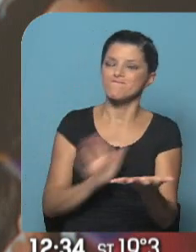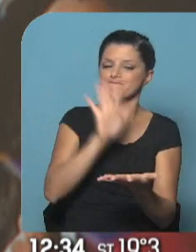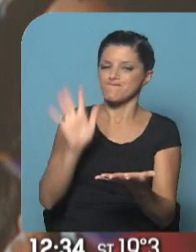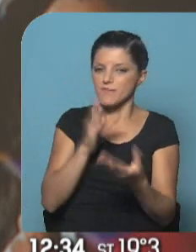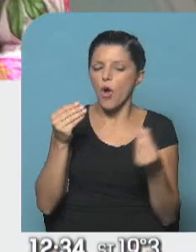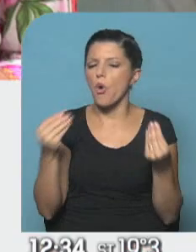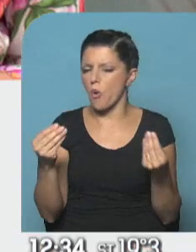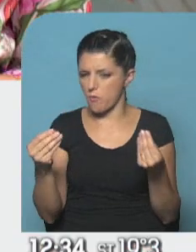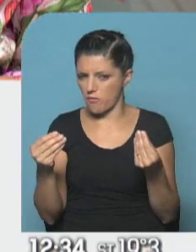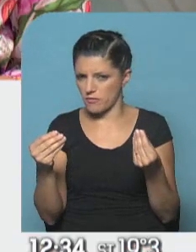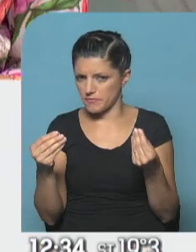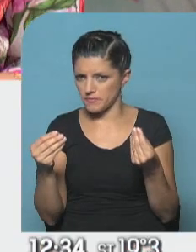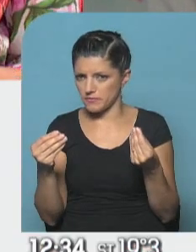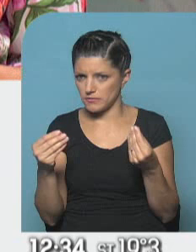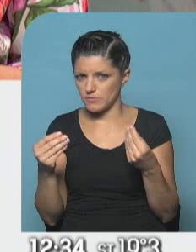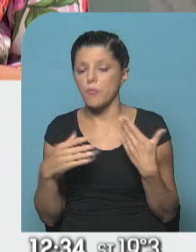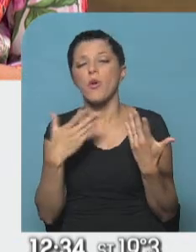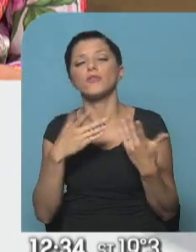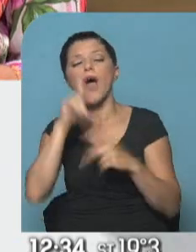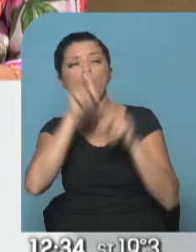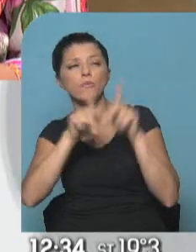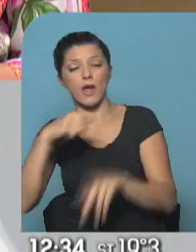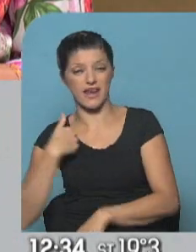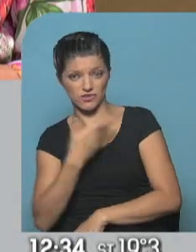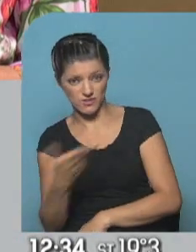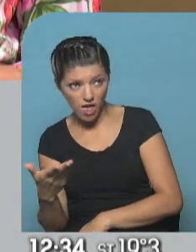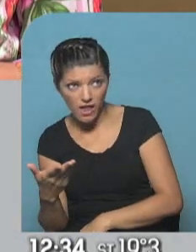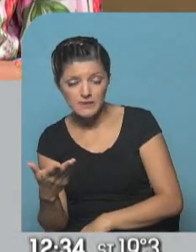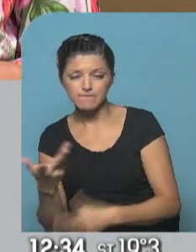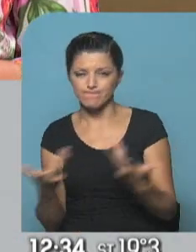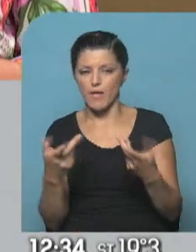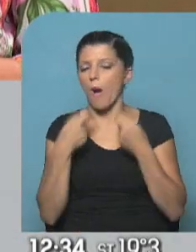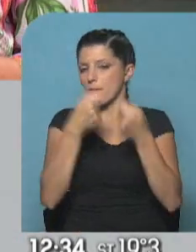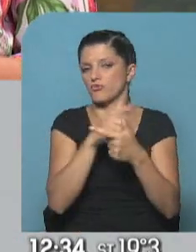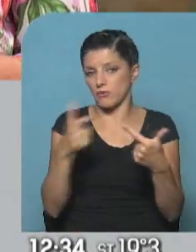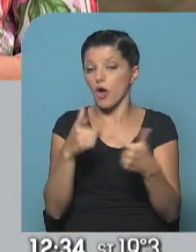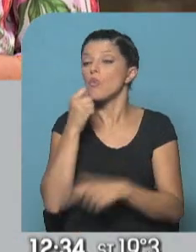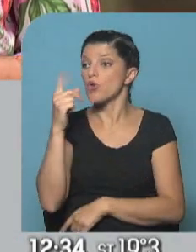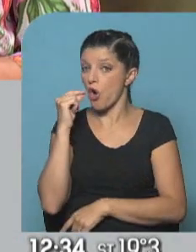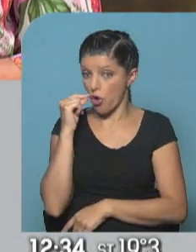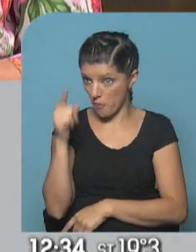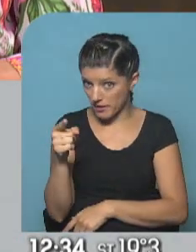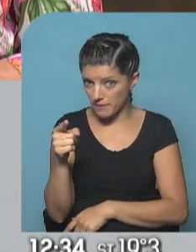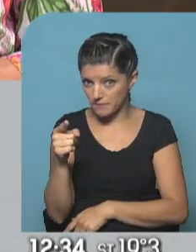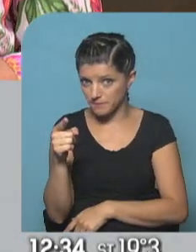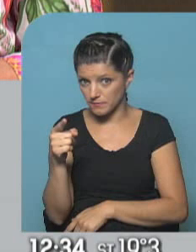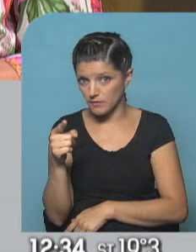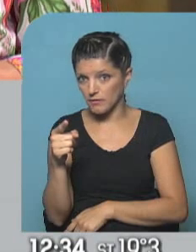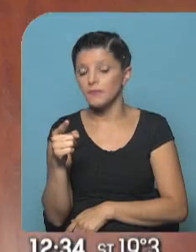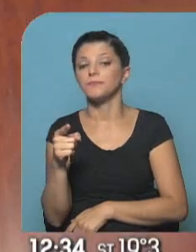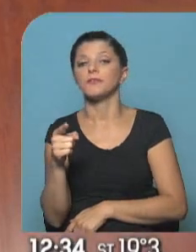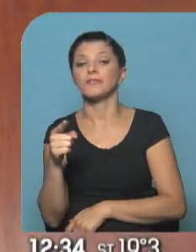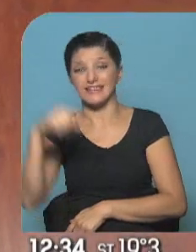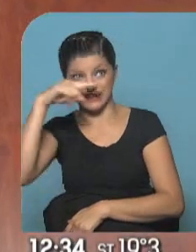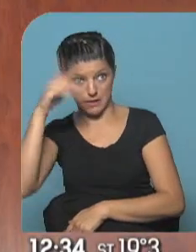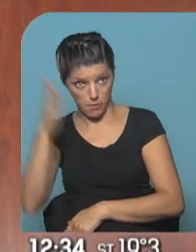un malestar de la representación por abajo que se expresa con un candidato casi fascista, que es el candidato pinochetista, que sacó casi el 7% de los votos,